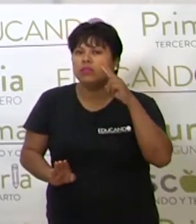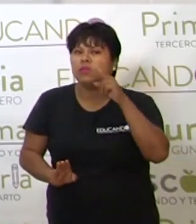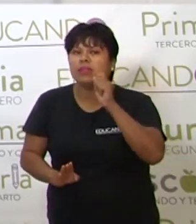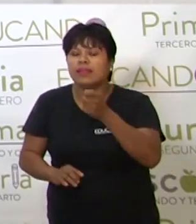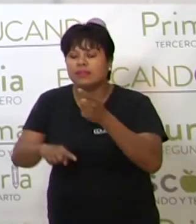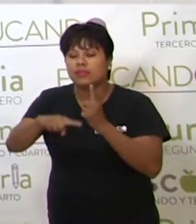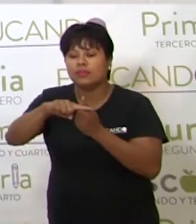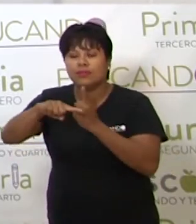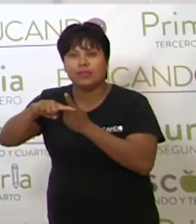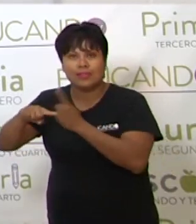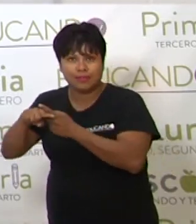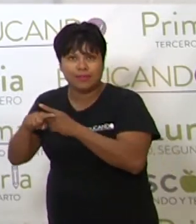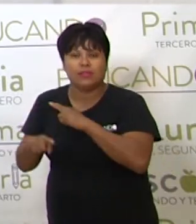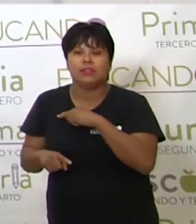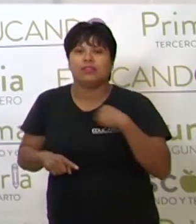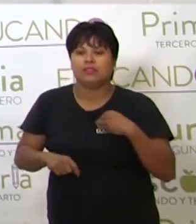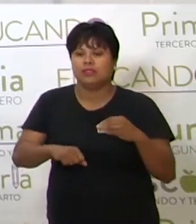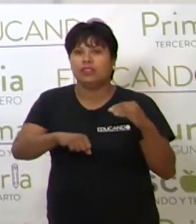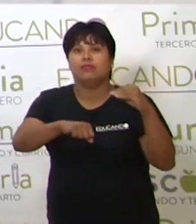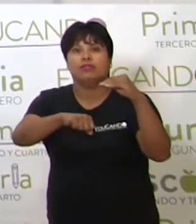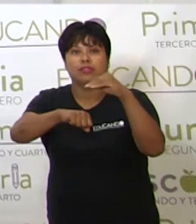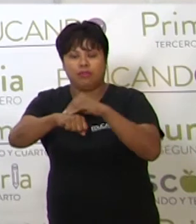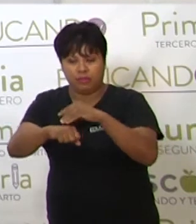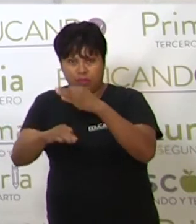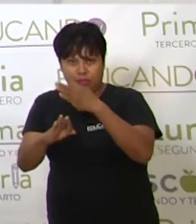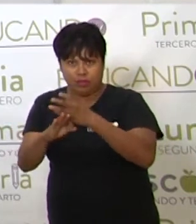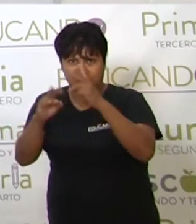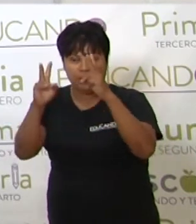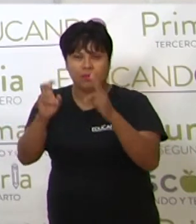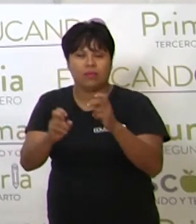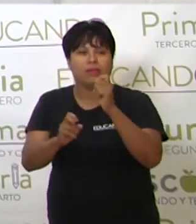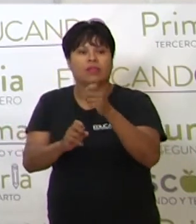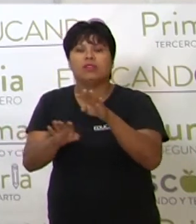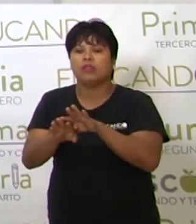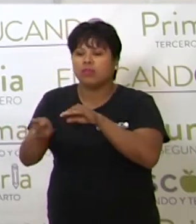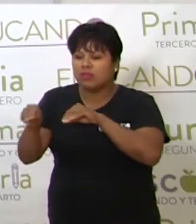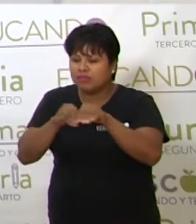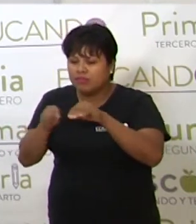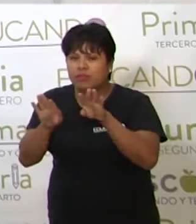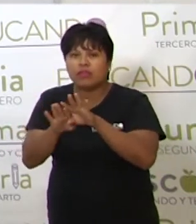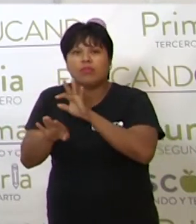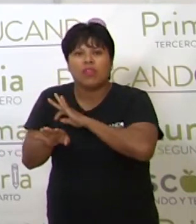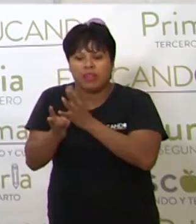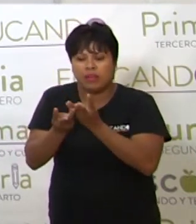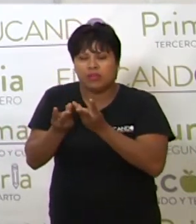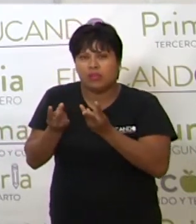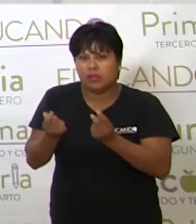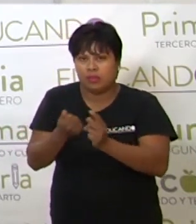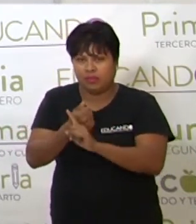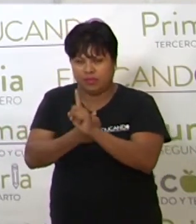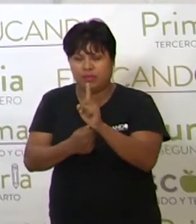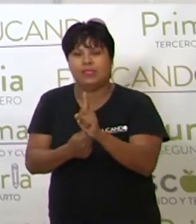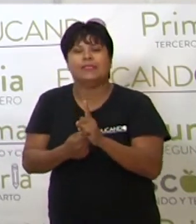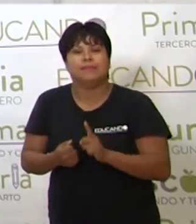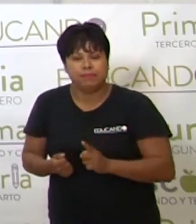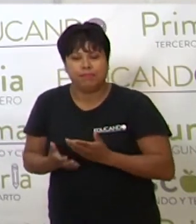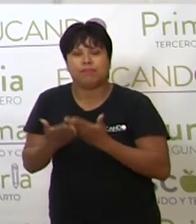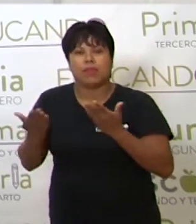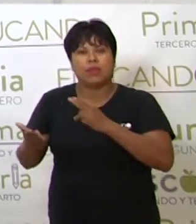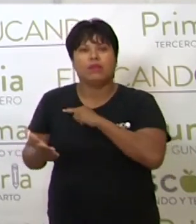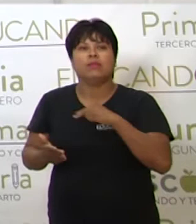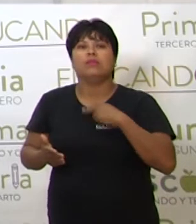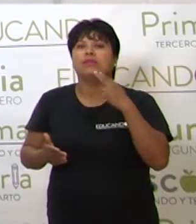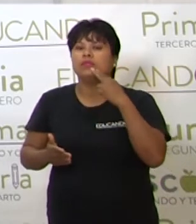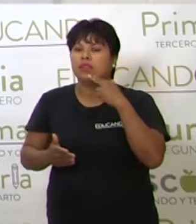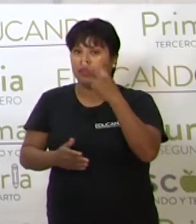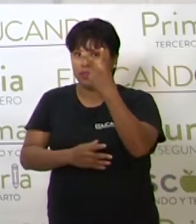y pusimos en el tema algunas estrategias con las cuales podemos resolver la vamos a utilizar dos